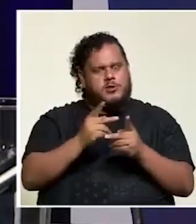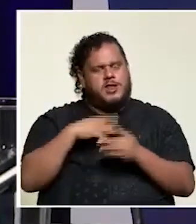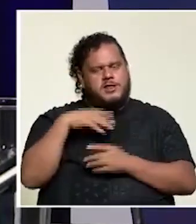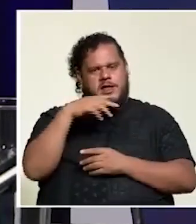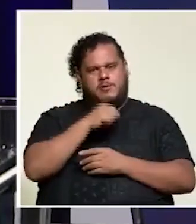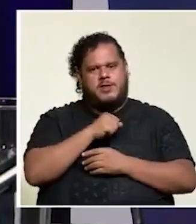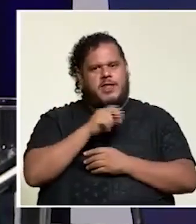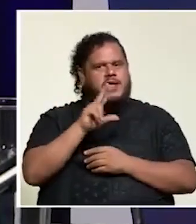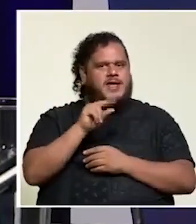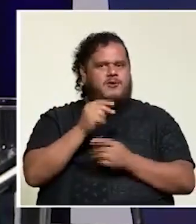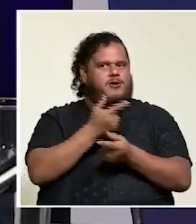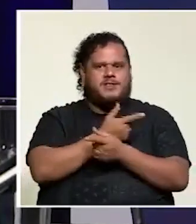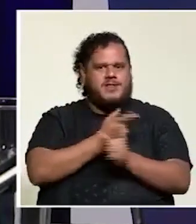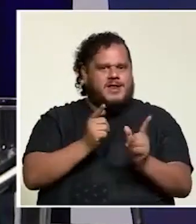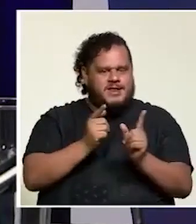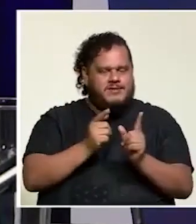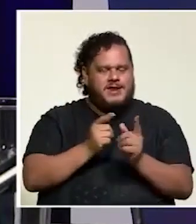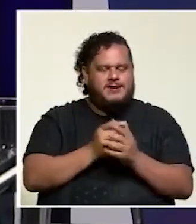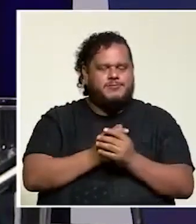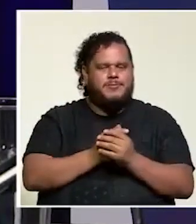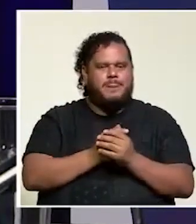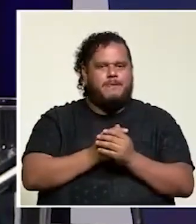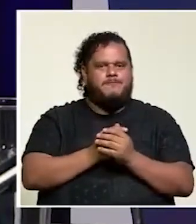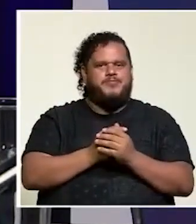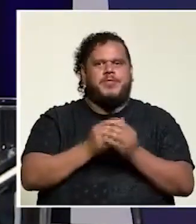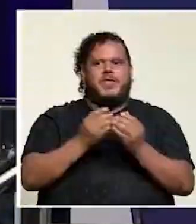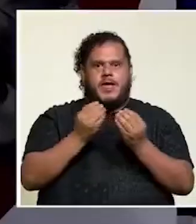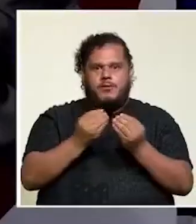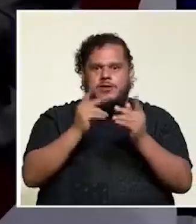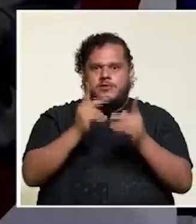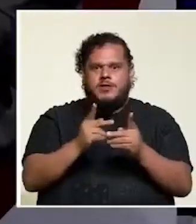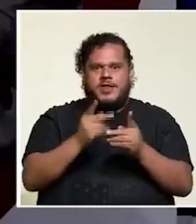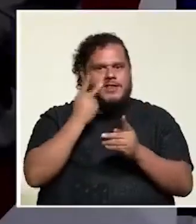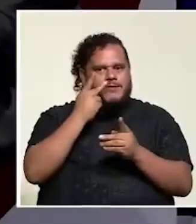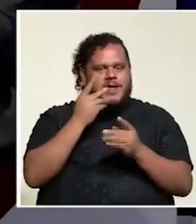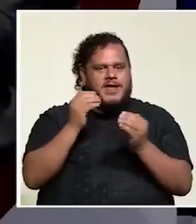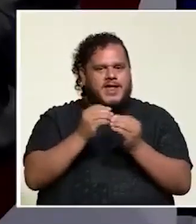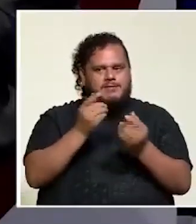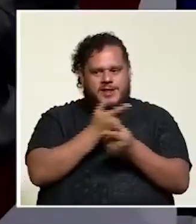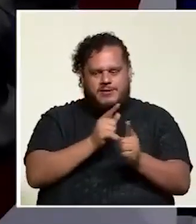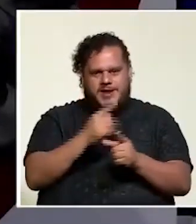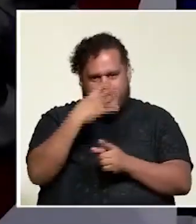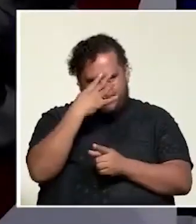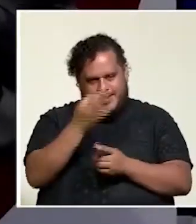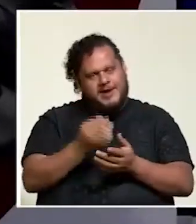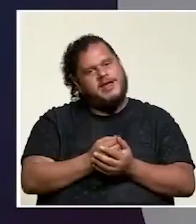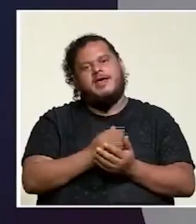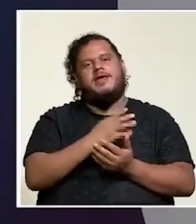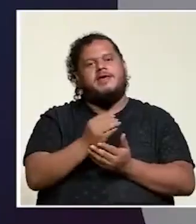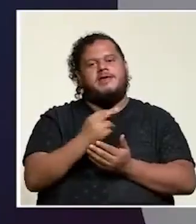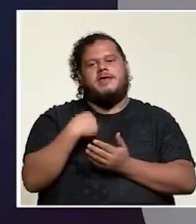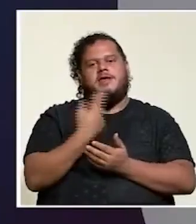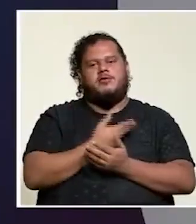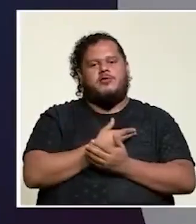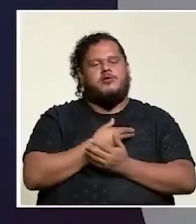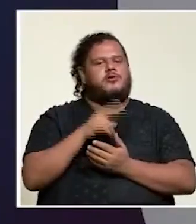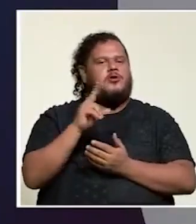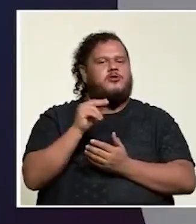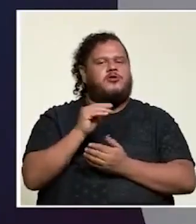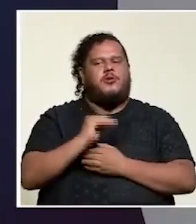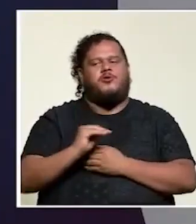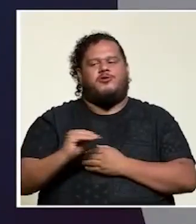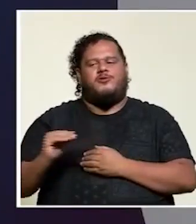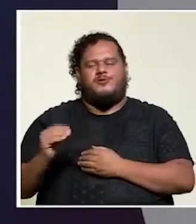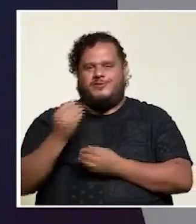es tan liberal como que mucha gente se dé cuenta que es más liberal de lo que creía. De lo que cree. Sí, y de que nosotros no somos como